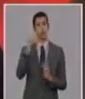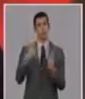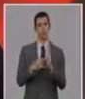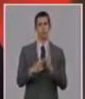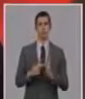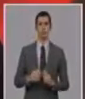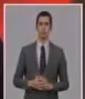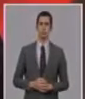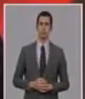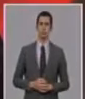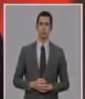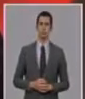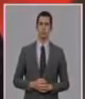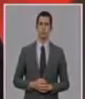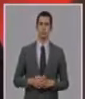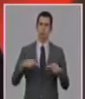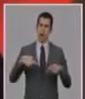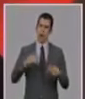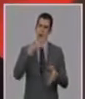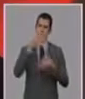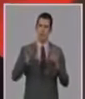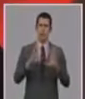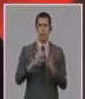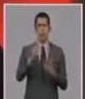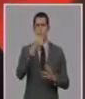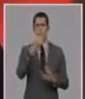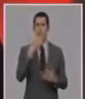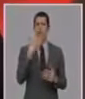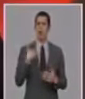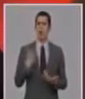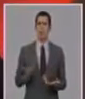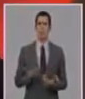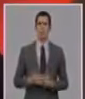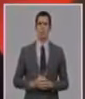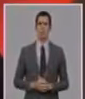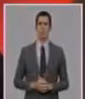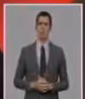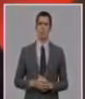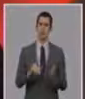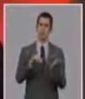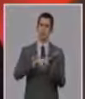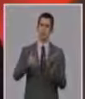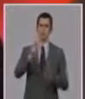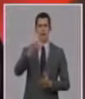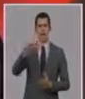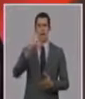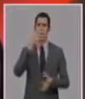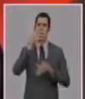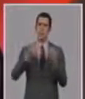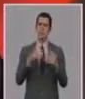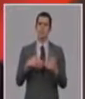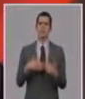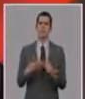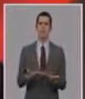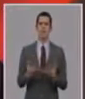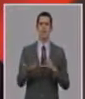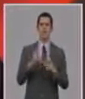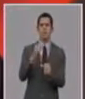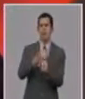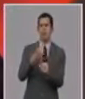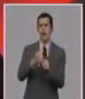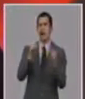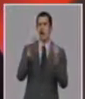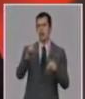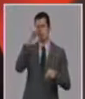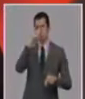alguna propuesta de reportaje, Anita, ¿es así? Sí, nos llega desde Villa Clara un reportaje sobre el protocolo que se sigue en esa